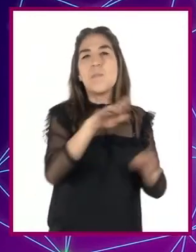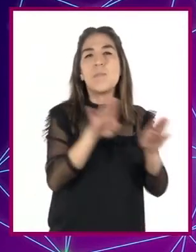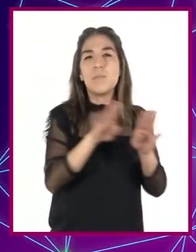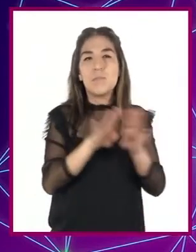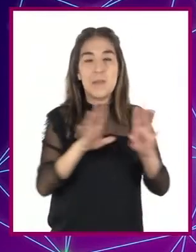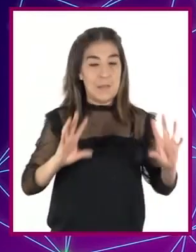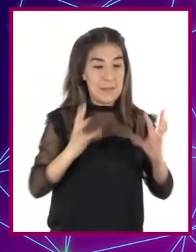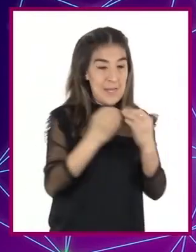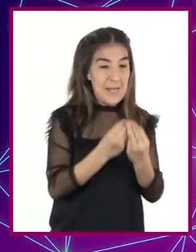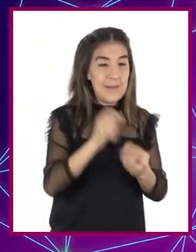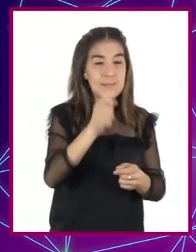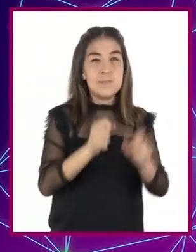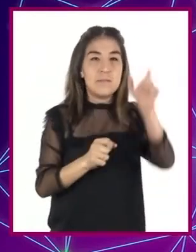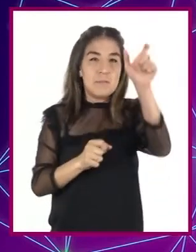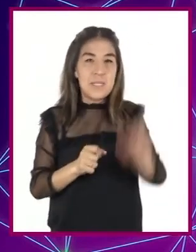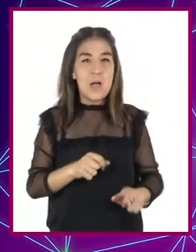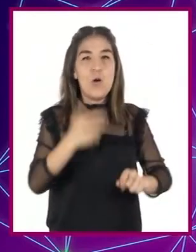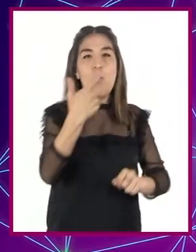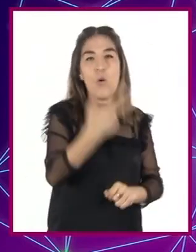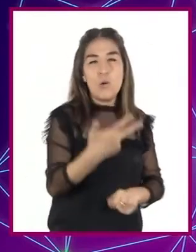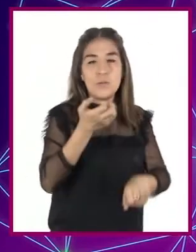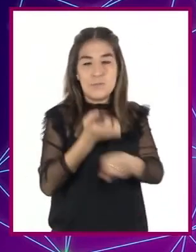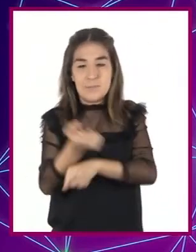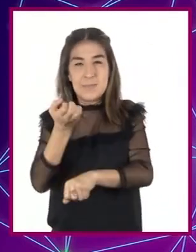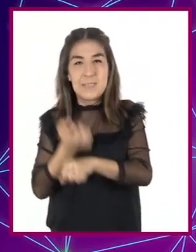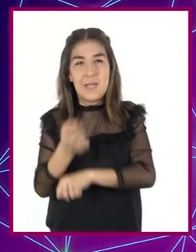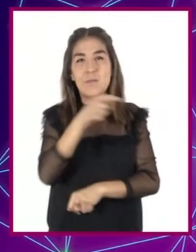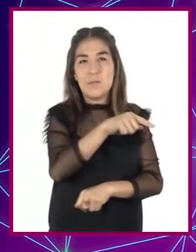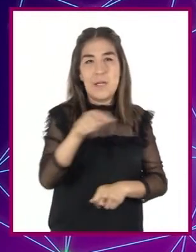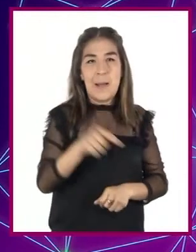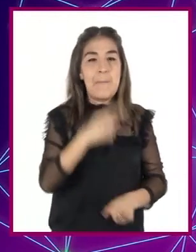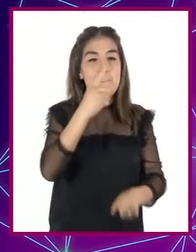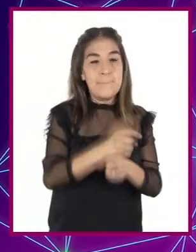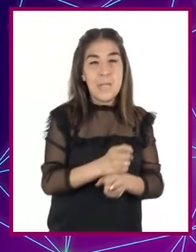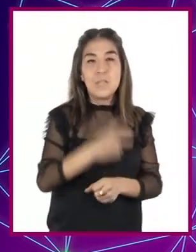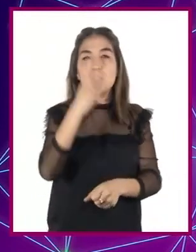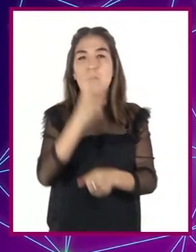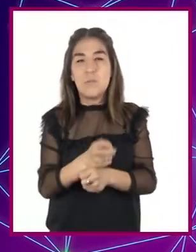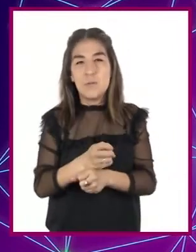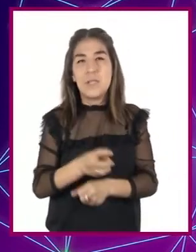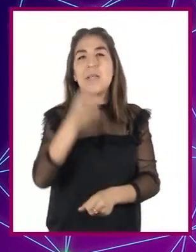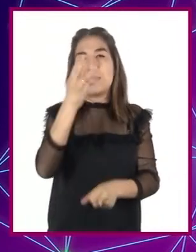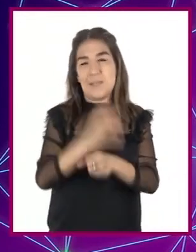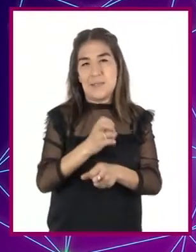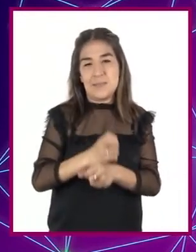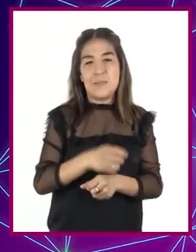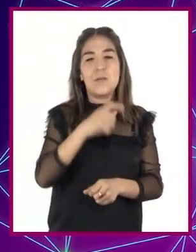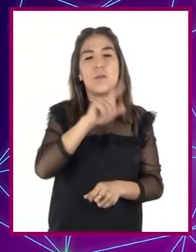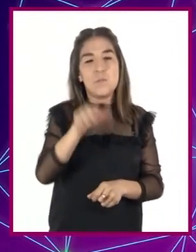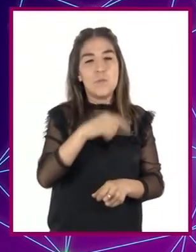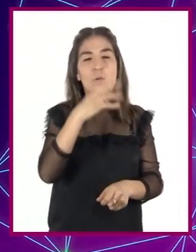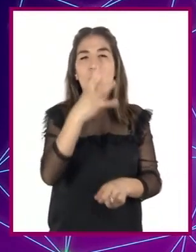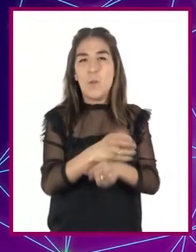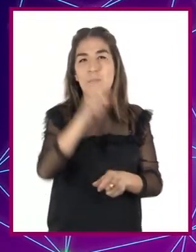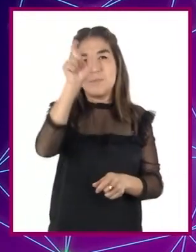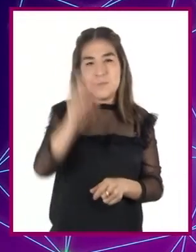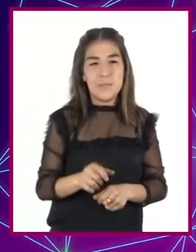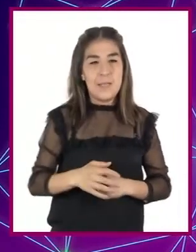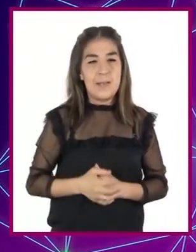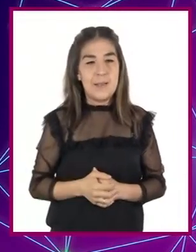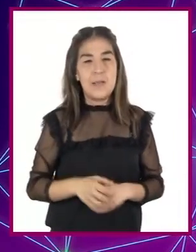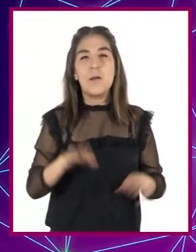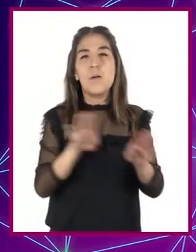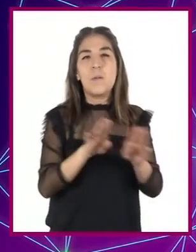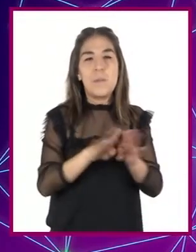identifican 3 intervalos con 8 estados cada uno, el primero, el segundo y el cuarto intervalo. En 5 estados de la